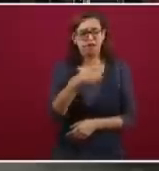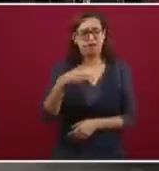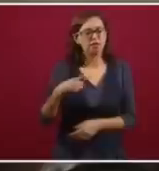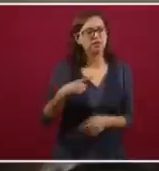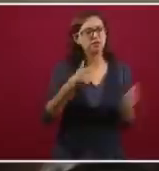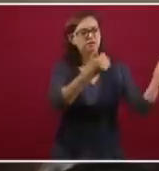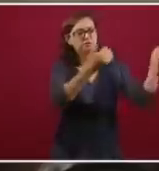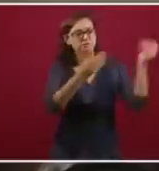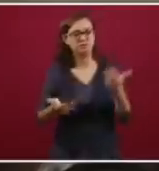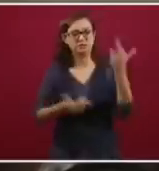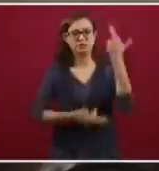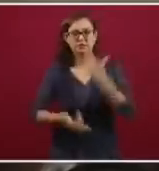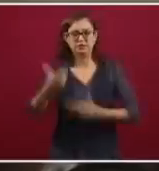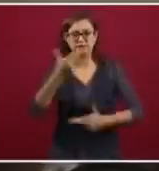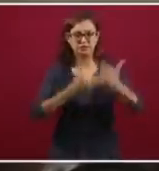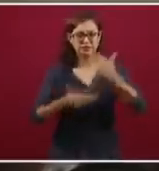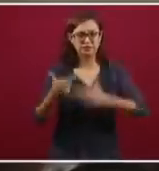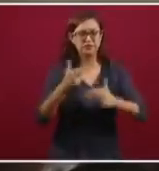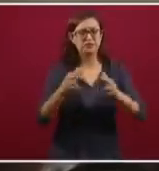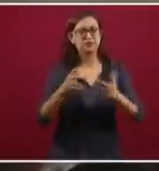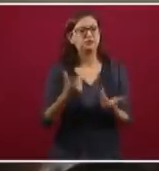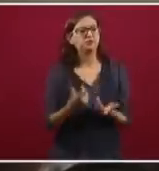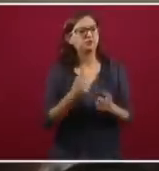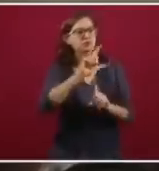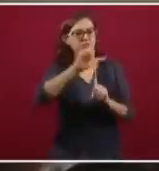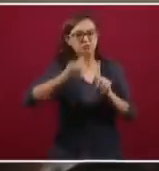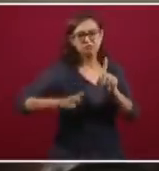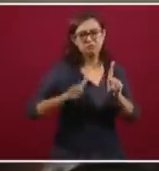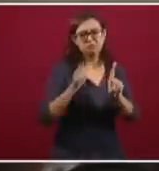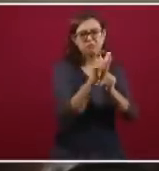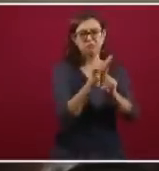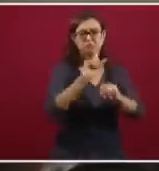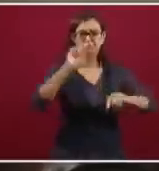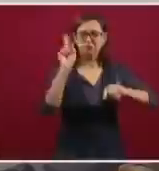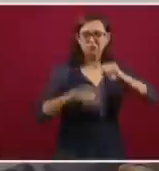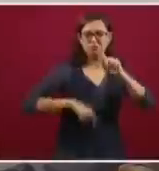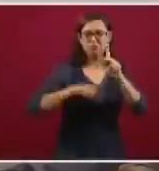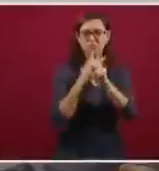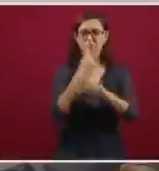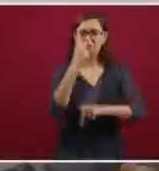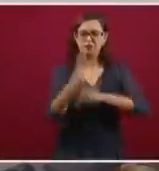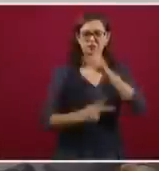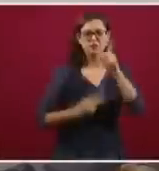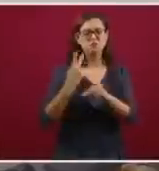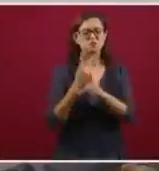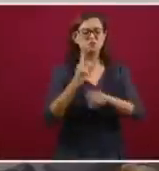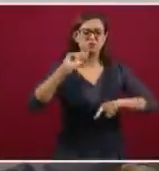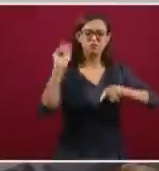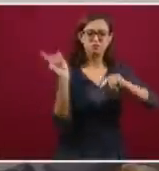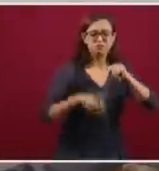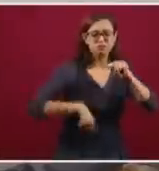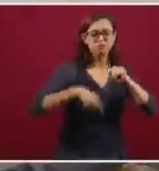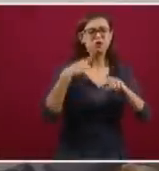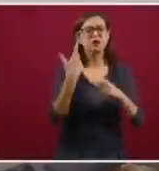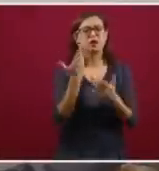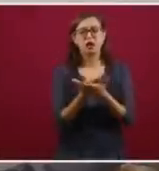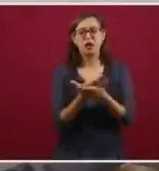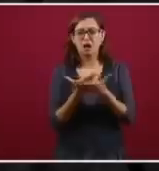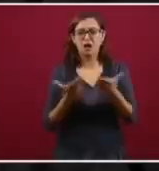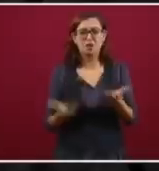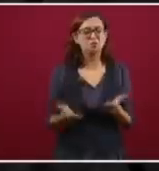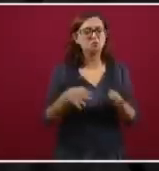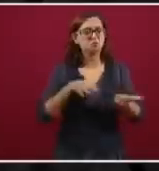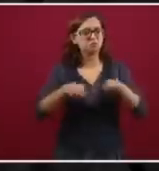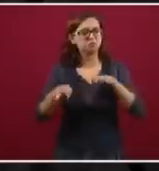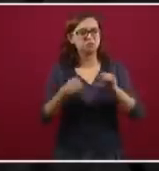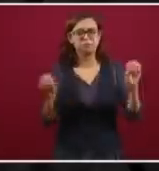el cargo, la protección, su pasaporte diplomático y actualmente no desempeña